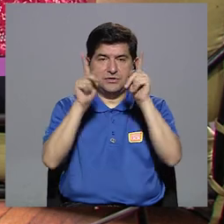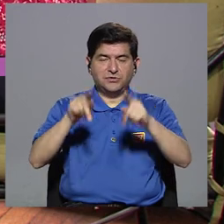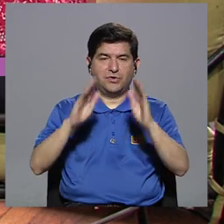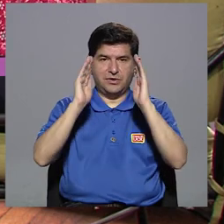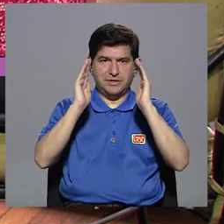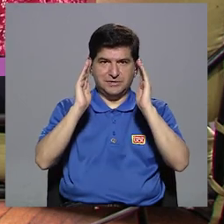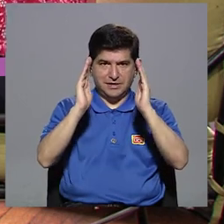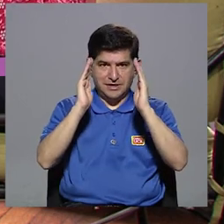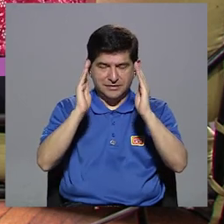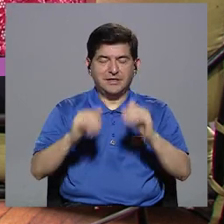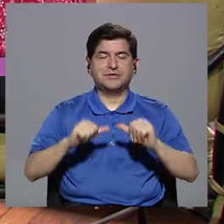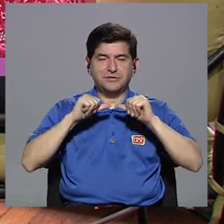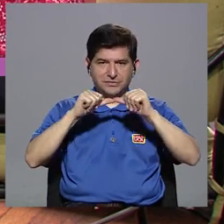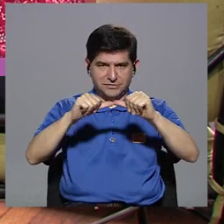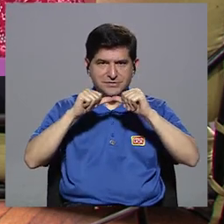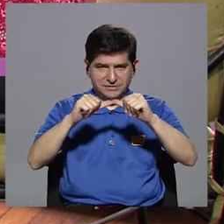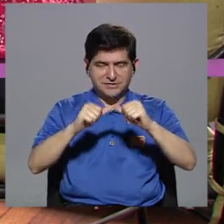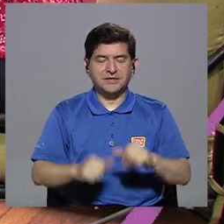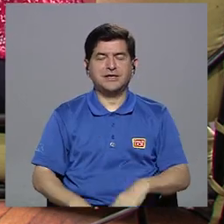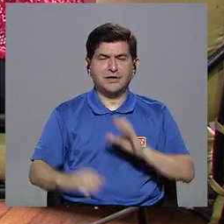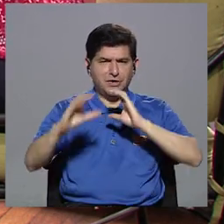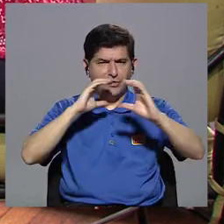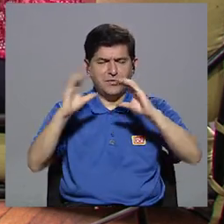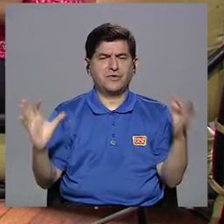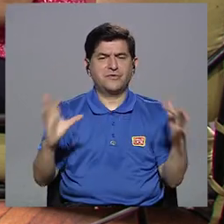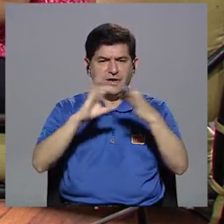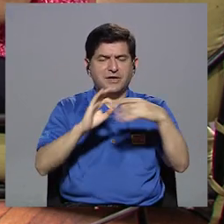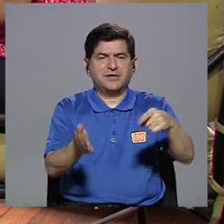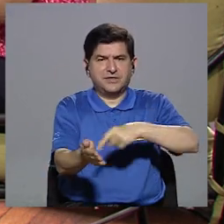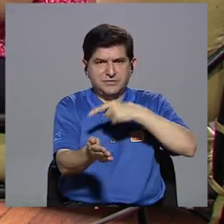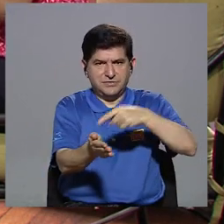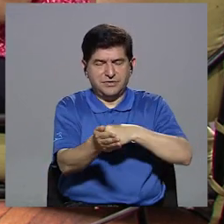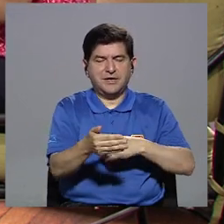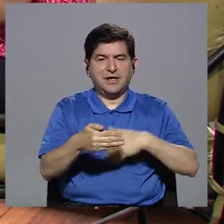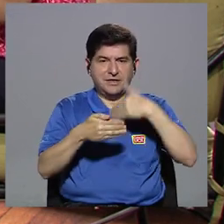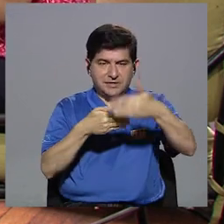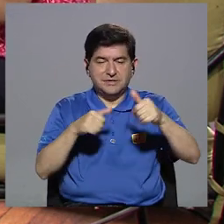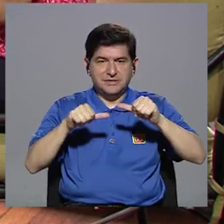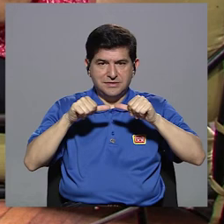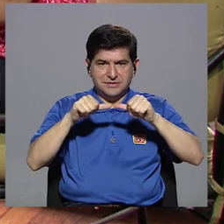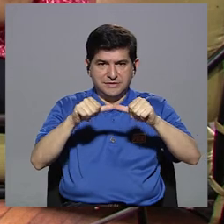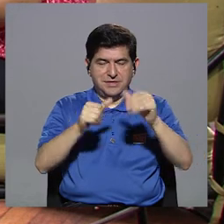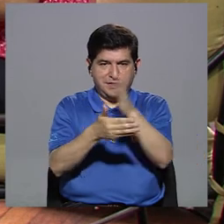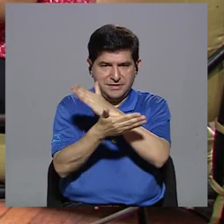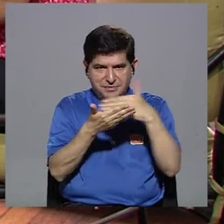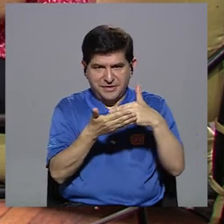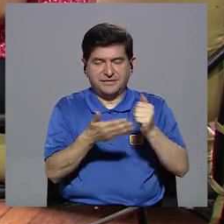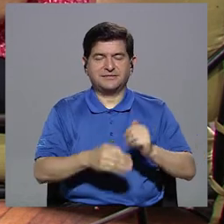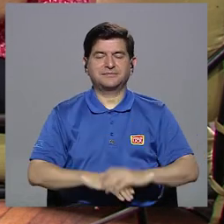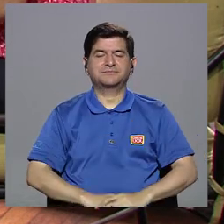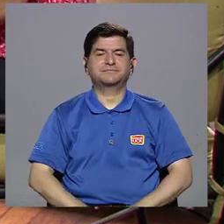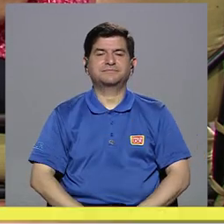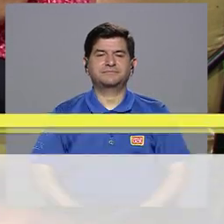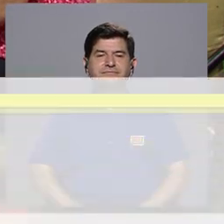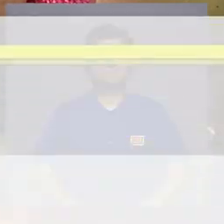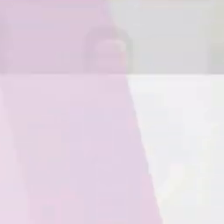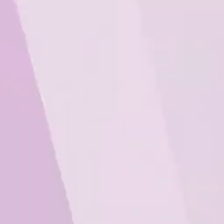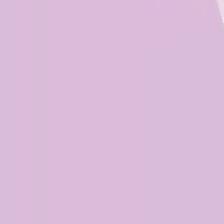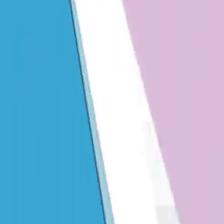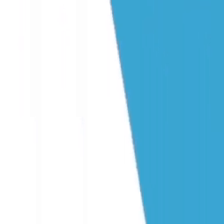todos en casa les invitamos a que continúen con nosotros en esta conversación acerca de diabetes en nuestro próximo segmento los esperamos después de la